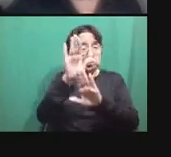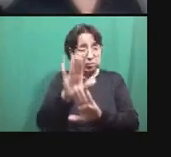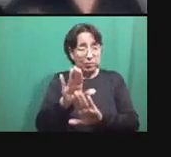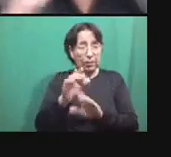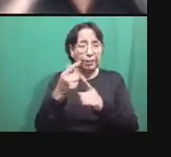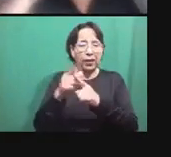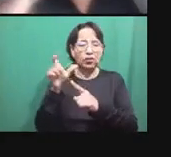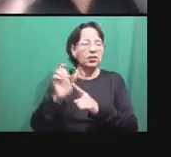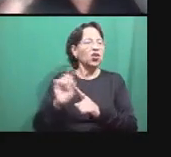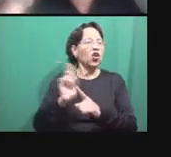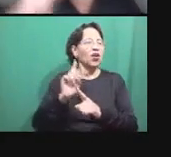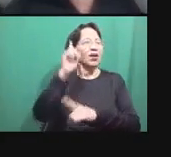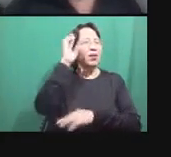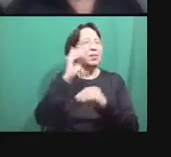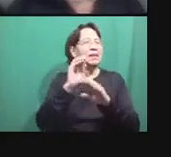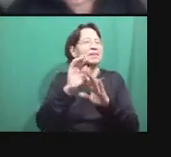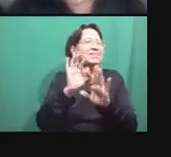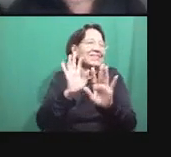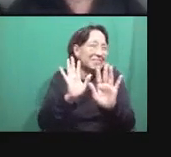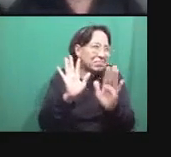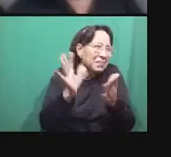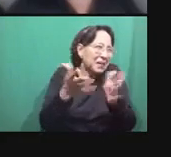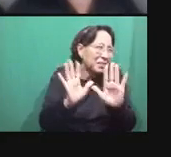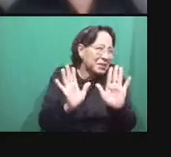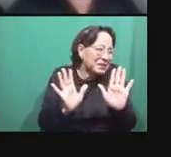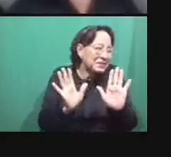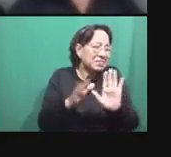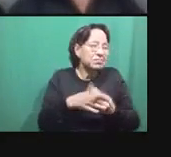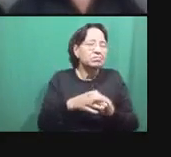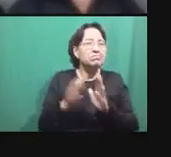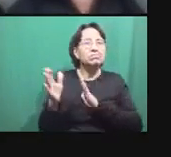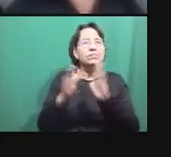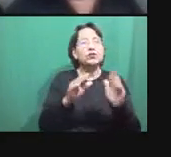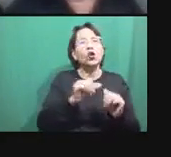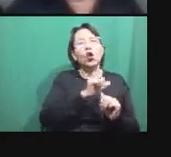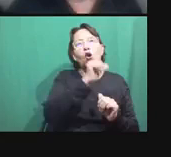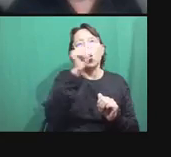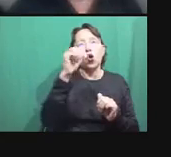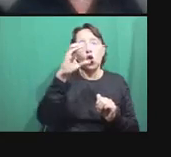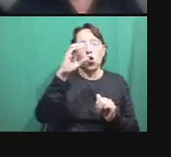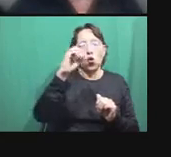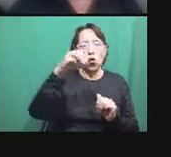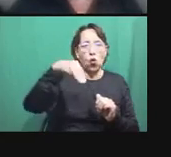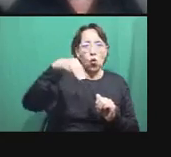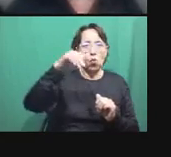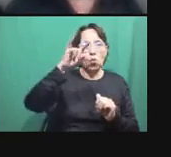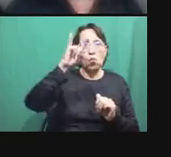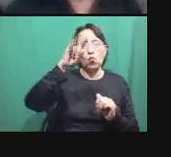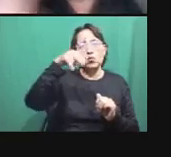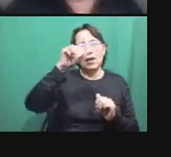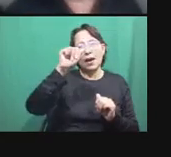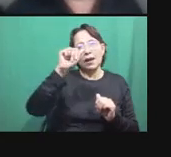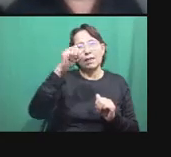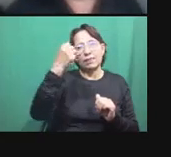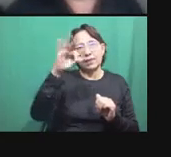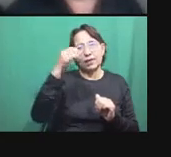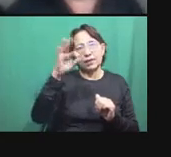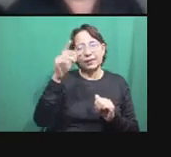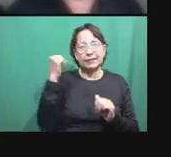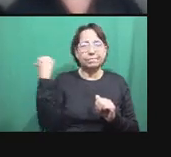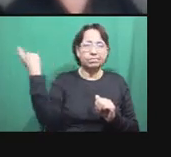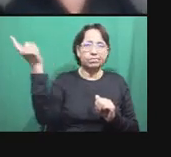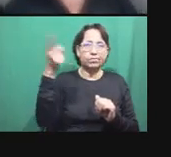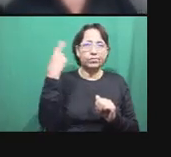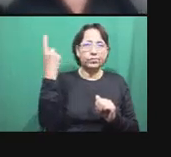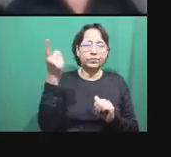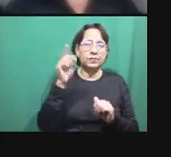habla. Aquí cito un caso de la Comuna 13 como un caso muy profundo entre los muchos que suceden en